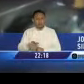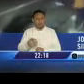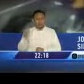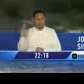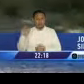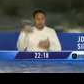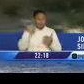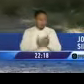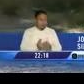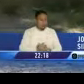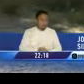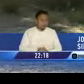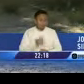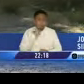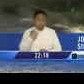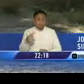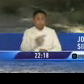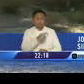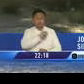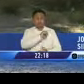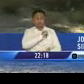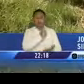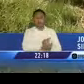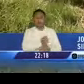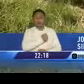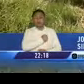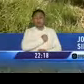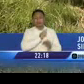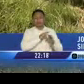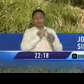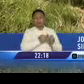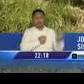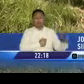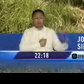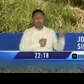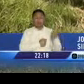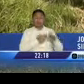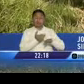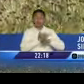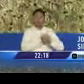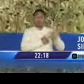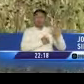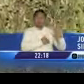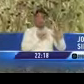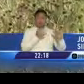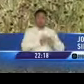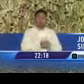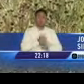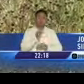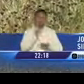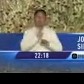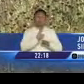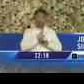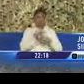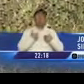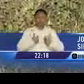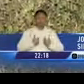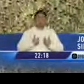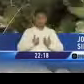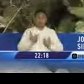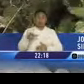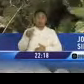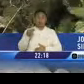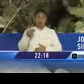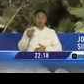llegaron al sitio y confirmaron que se trataba del ser querido, que no regresó a casa desde el pasado sábado. Los testimonios, prendas de vestir y